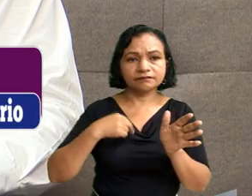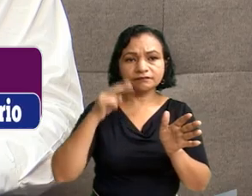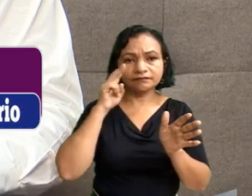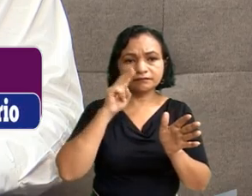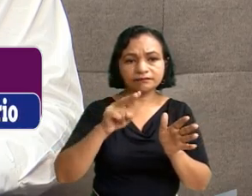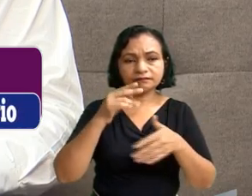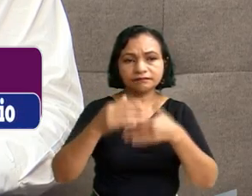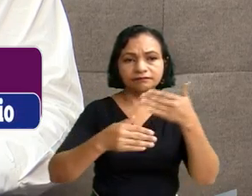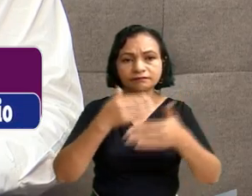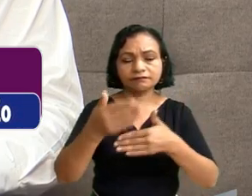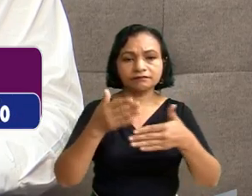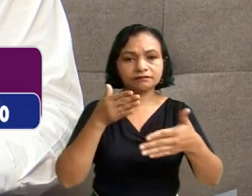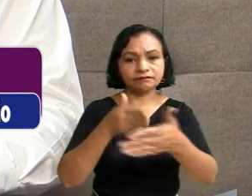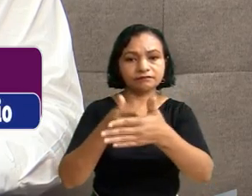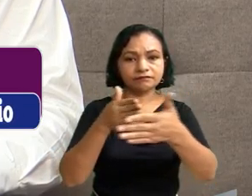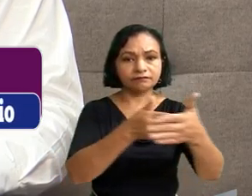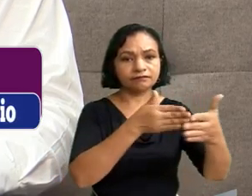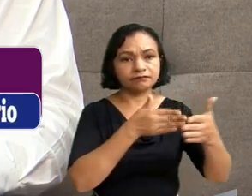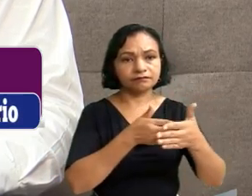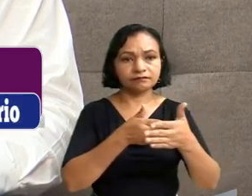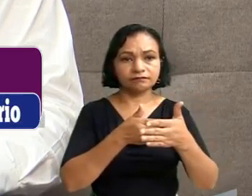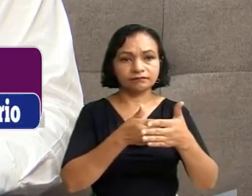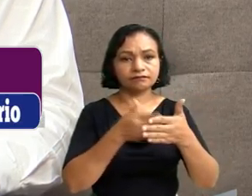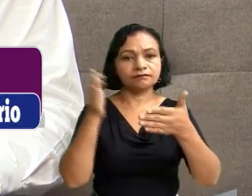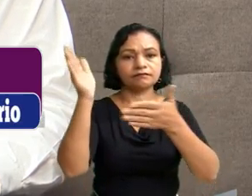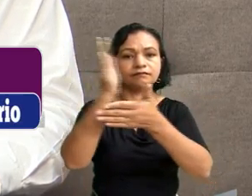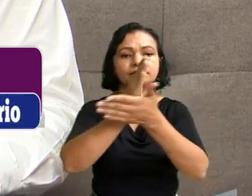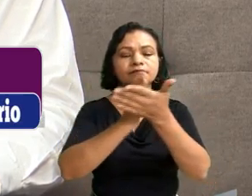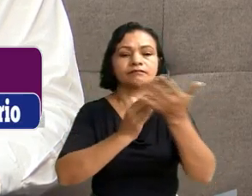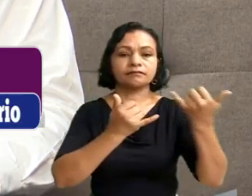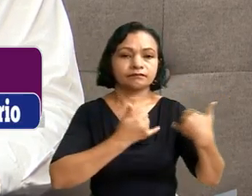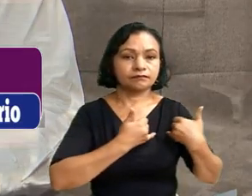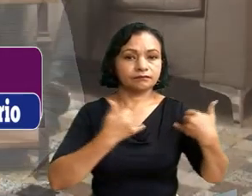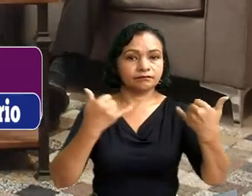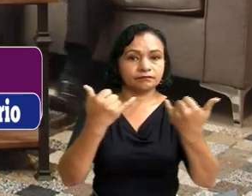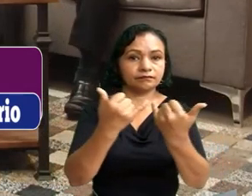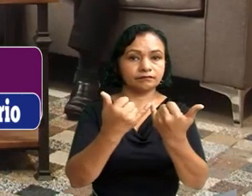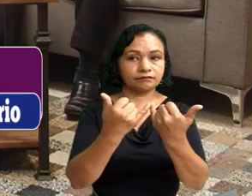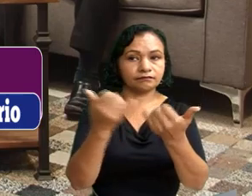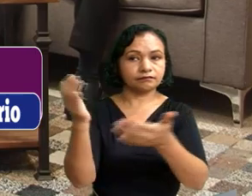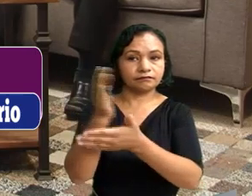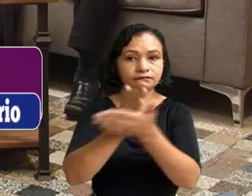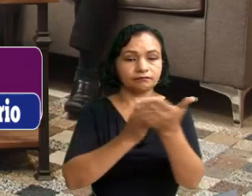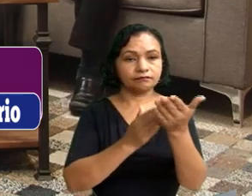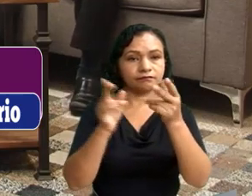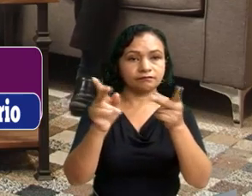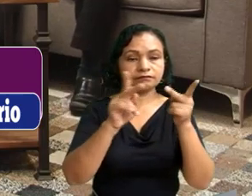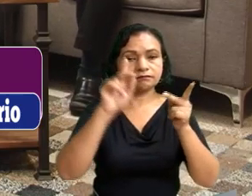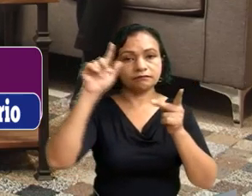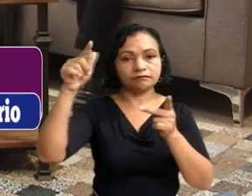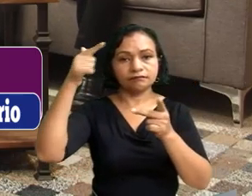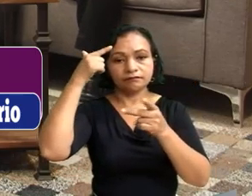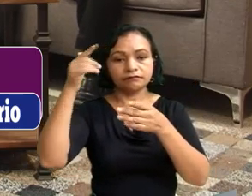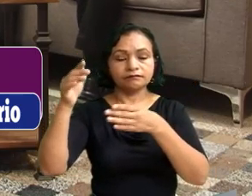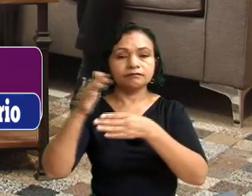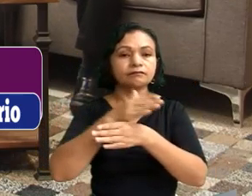proceso que delimitará el accionar de algunas instituciones y de algunas entidades gubernamentales